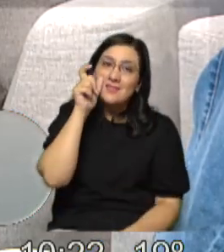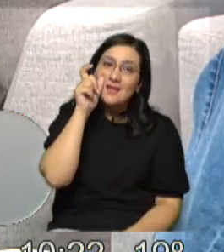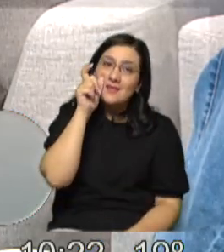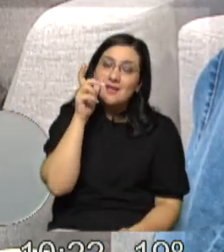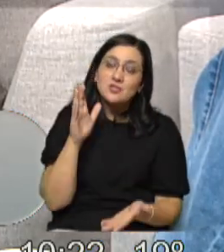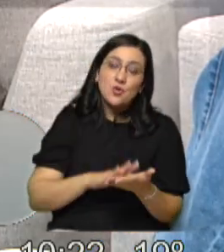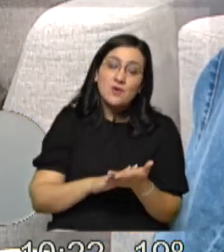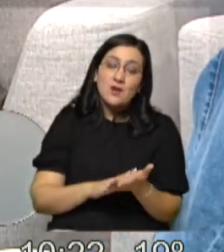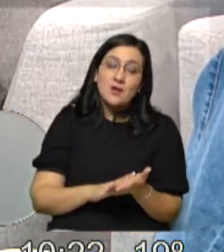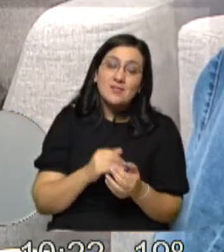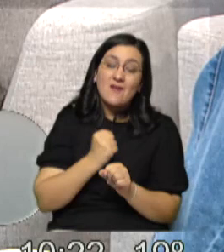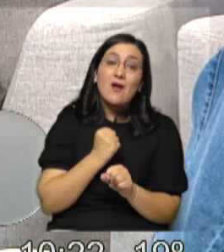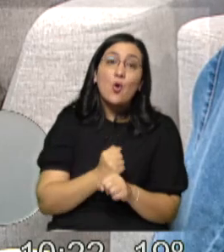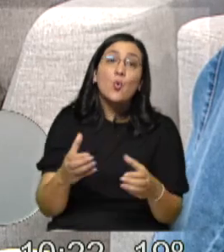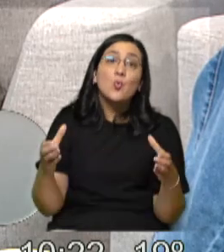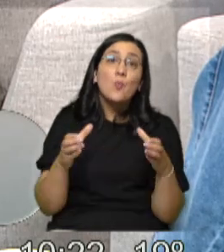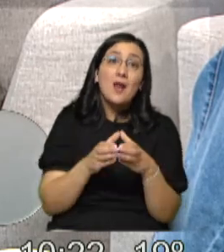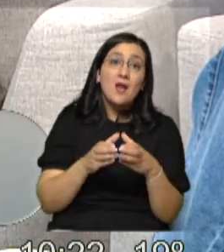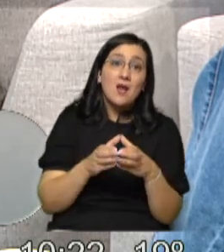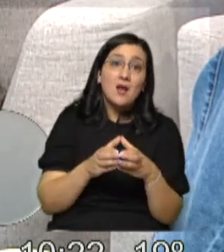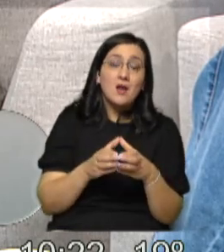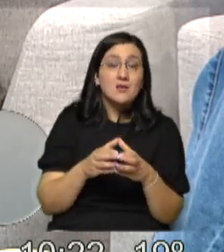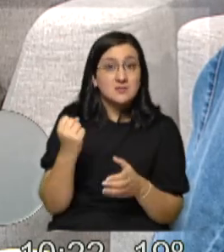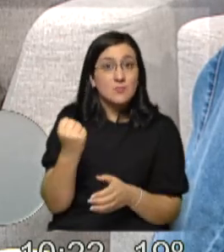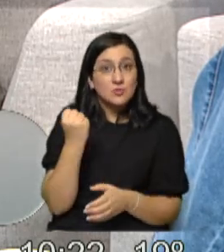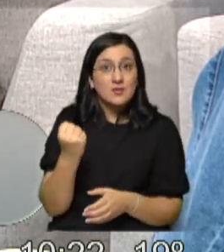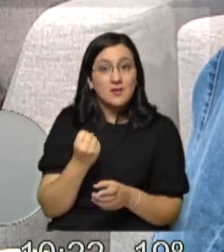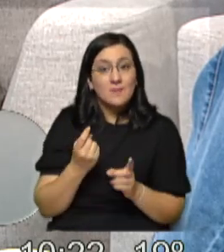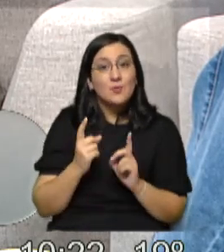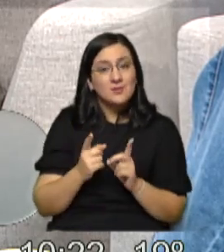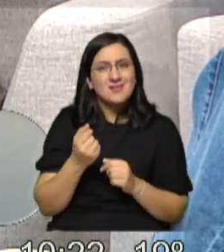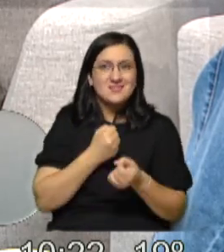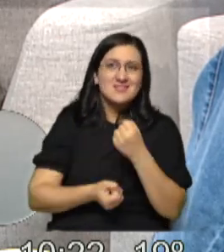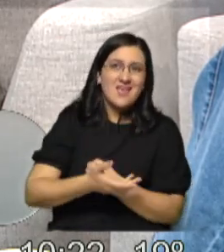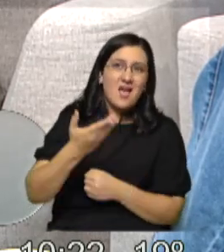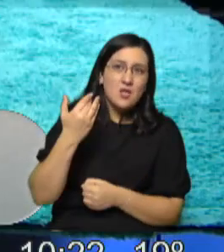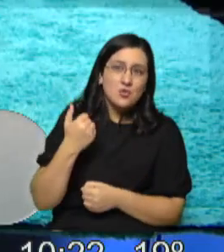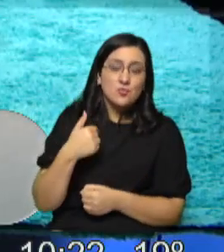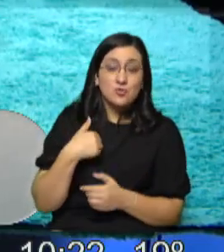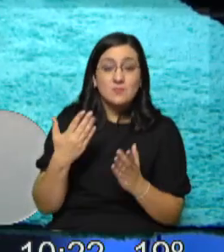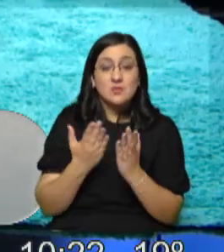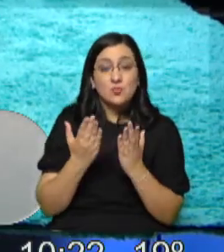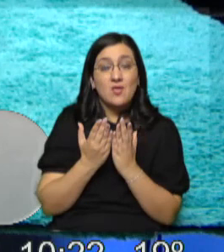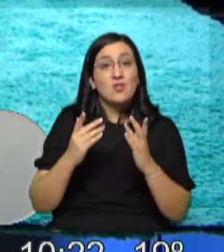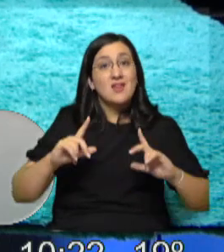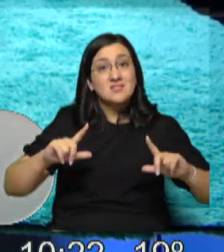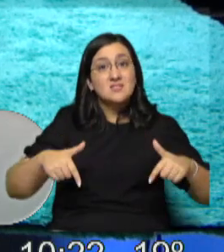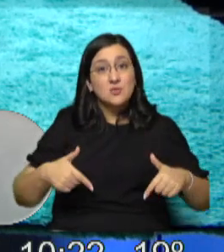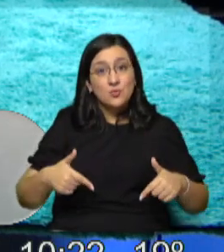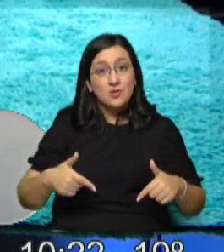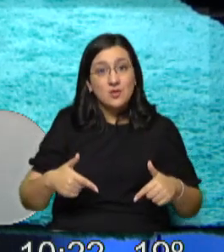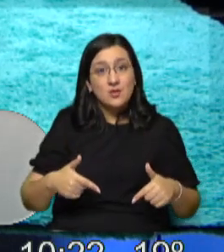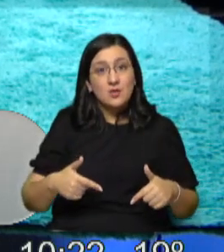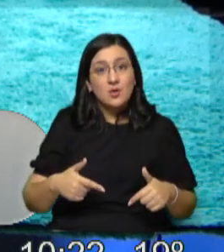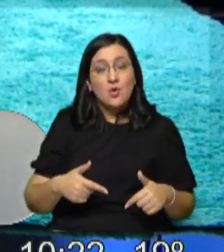lo grupal. Claro, es básico, porque también hace muchos años, ahí cuando estábamos estudiando la licenciatura, un